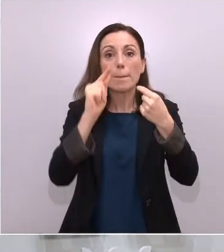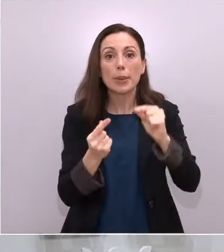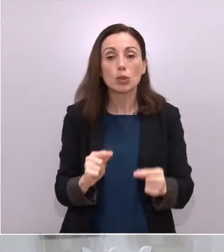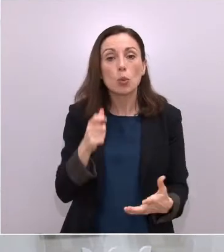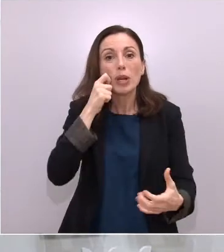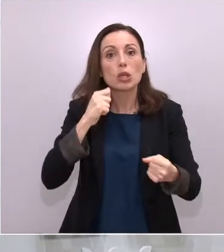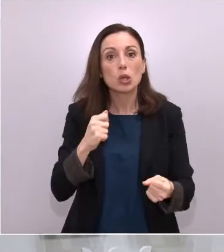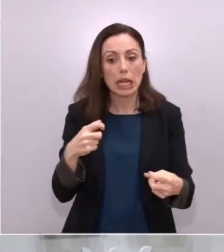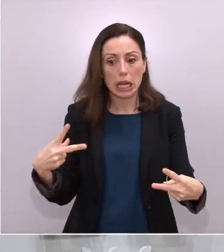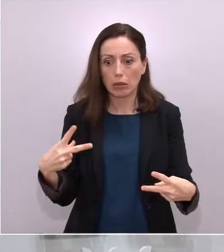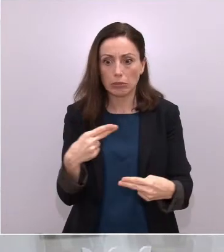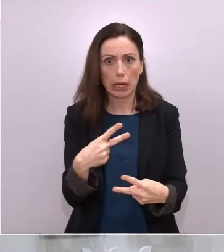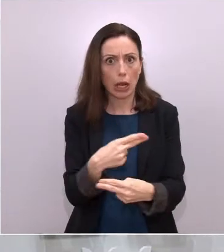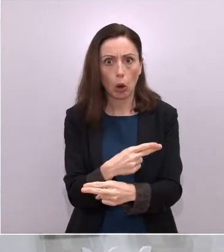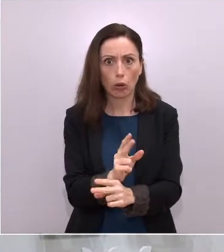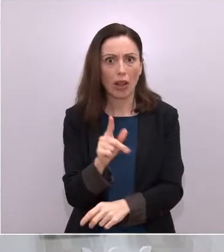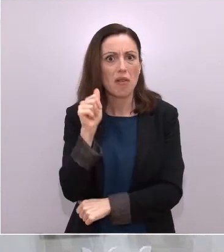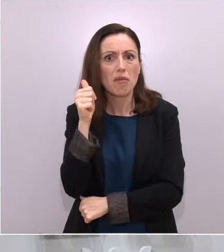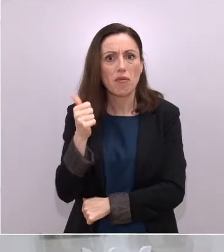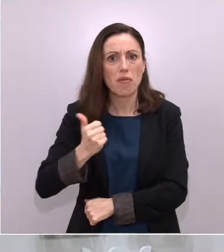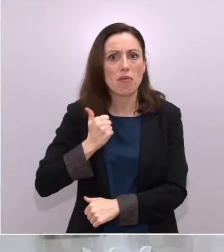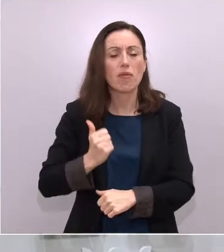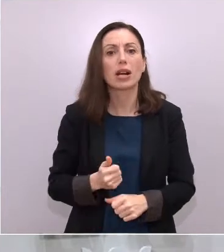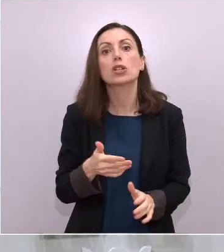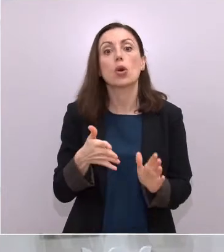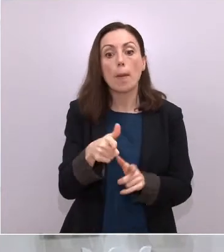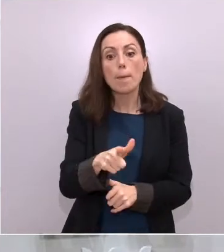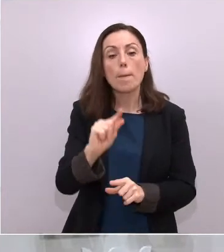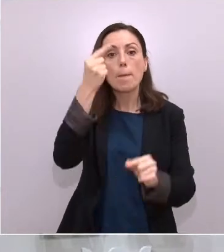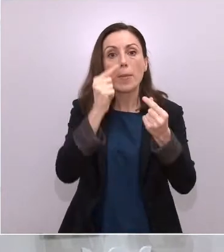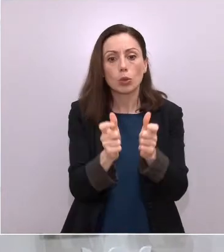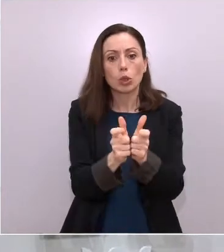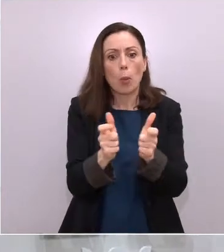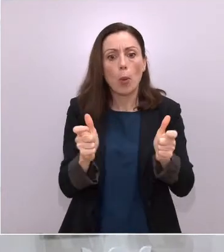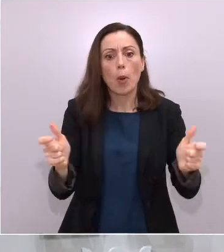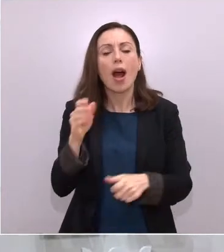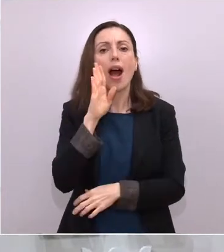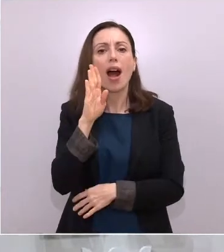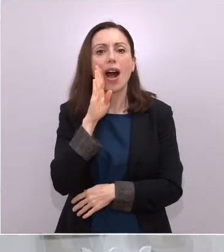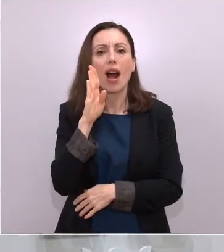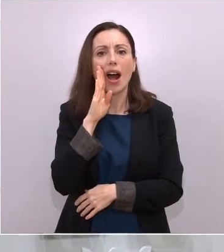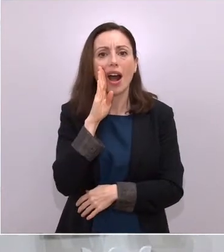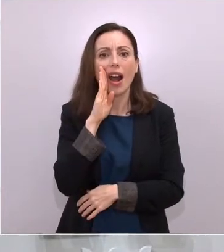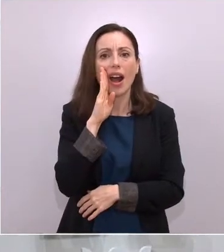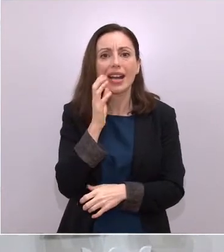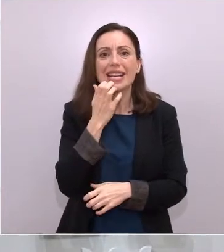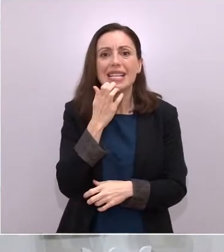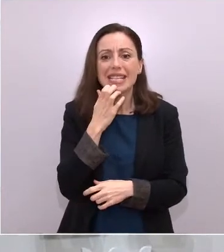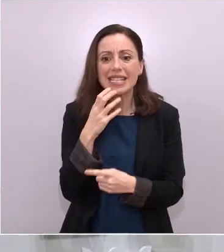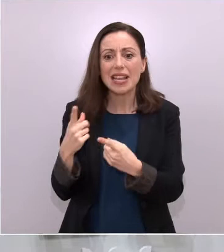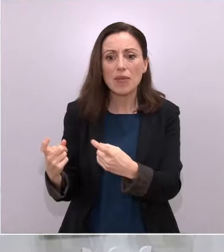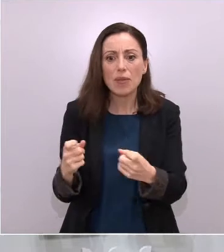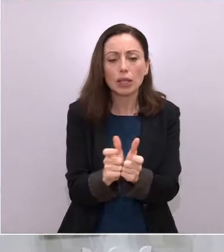sanidad. Un presupuesto que no solo crece, sino que, como hemos dicho, llegará hasta donde haga falta, muy por